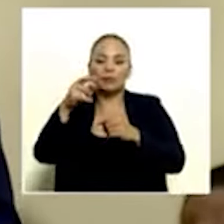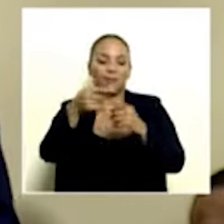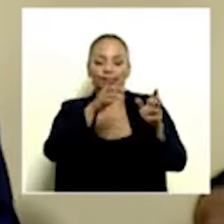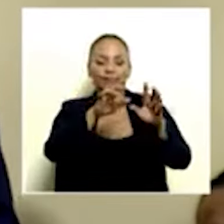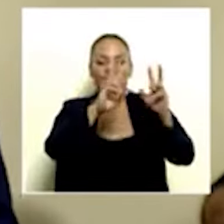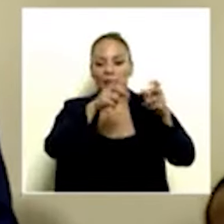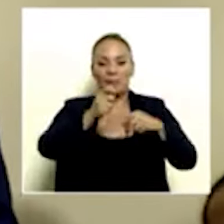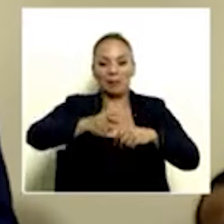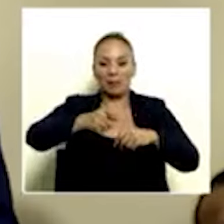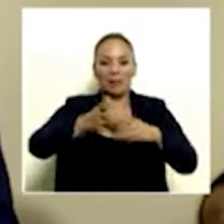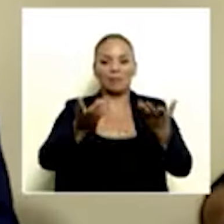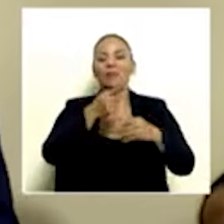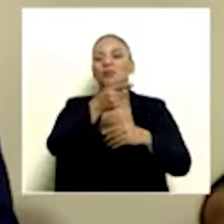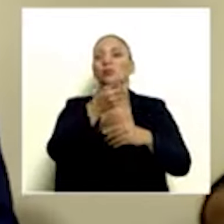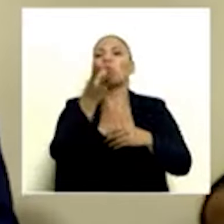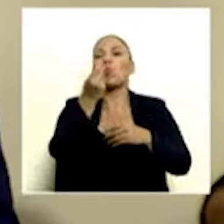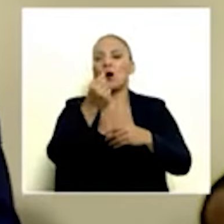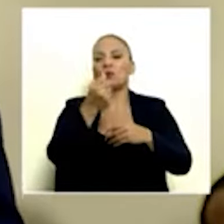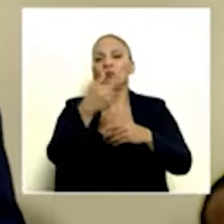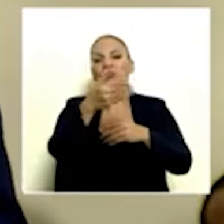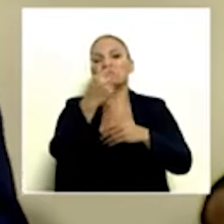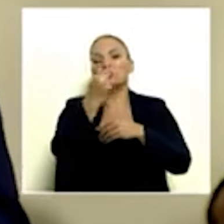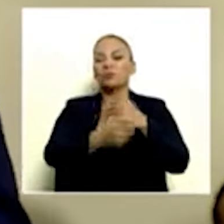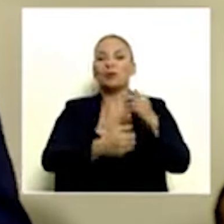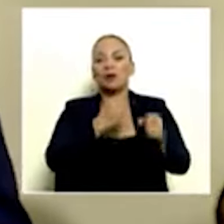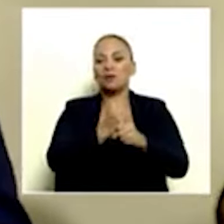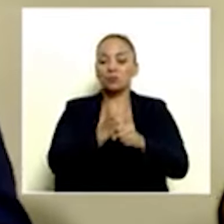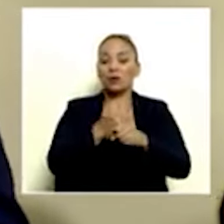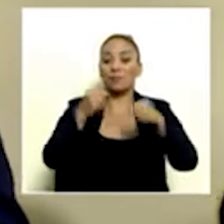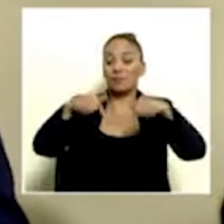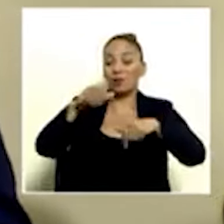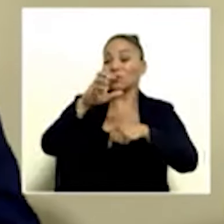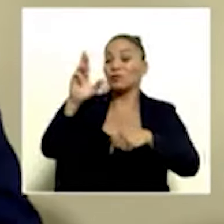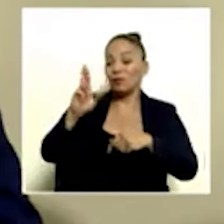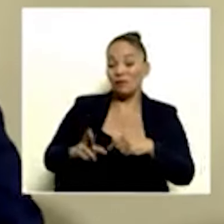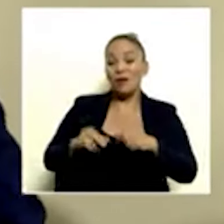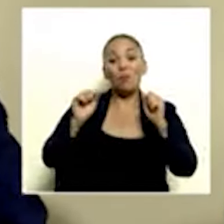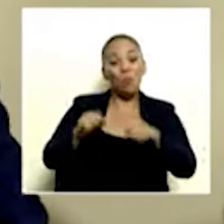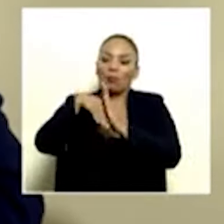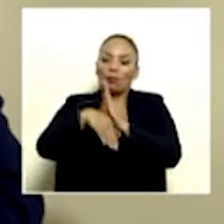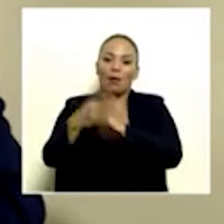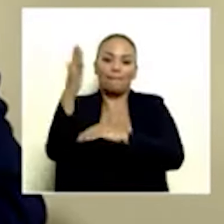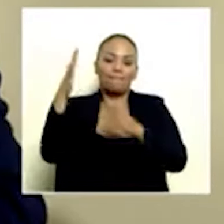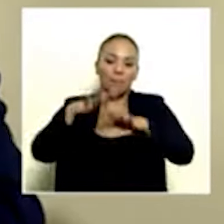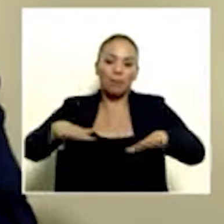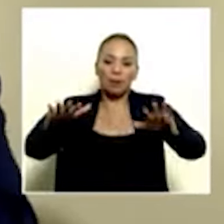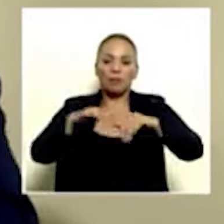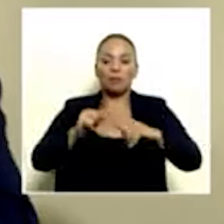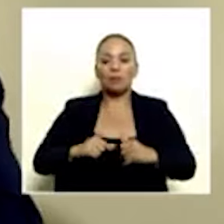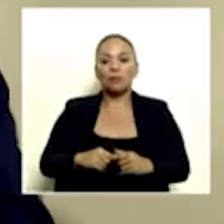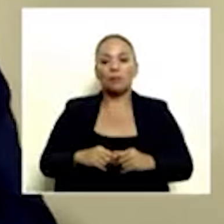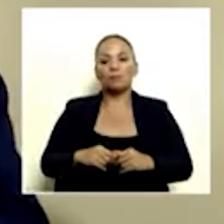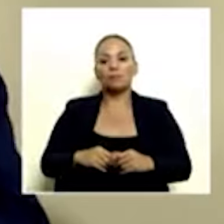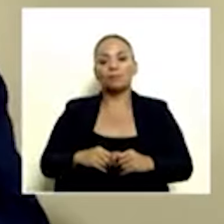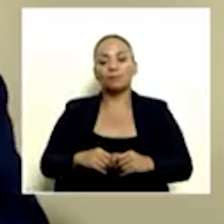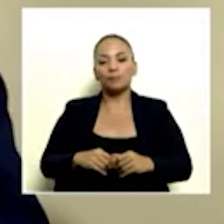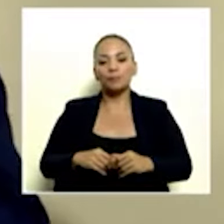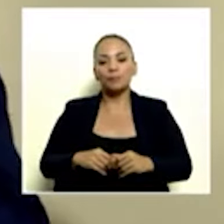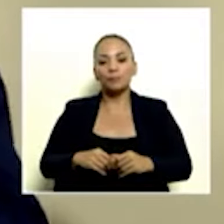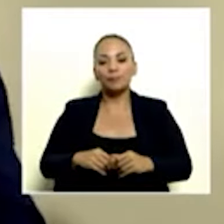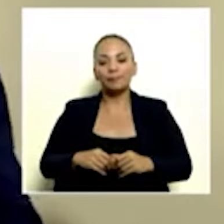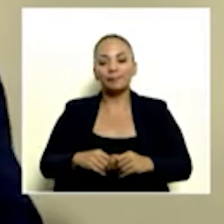Eso yo calculo que va a llevar 2 años. Y aquí en Costa Rica se nos puede llevar 5 o 6 años. Y entonces